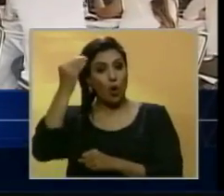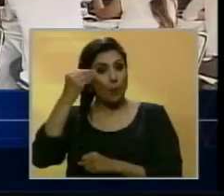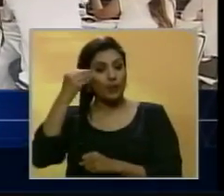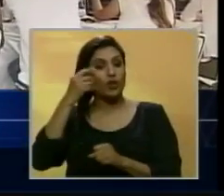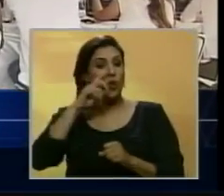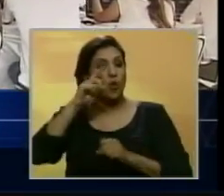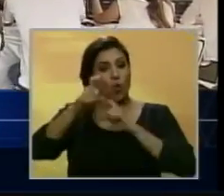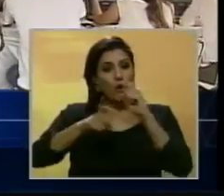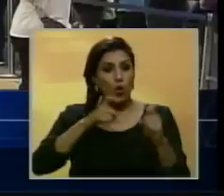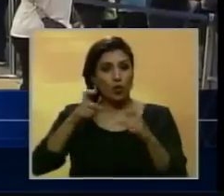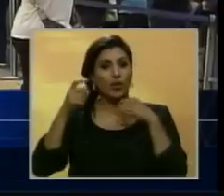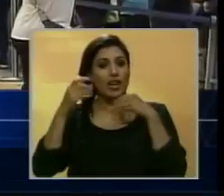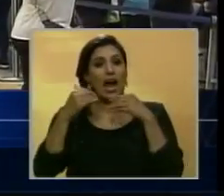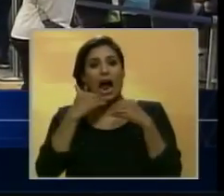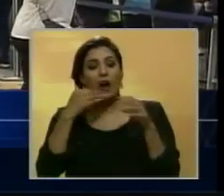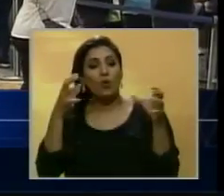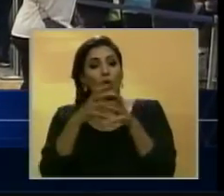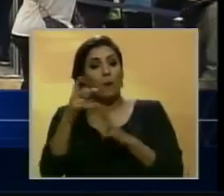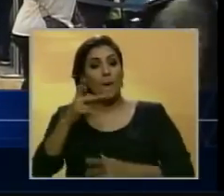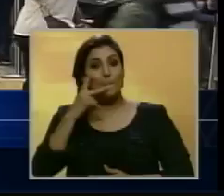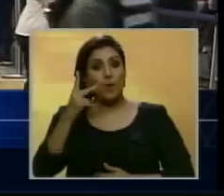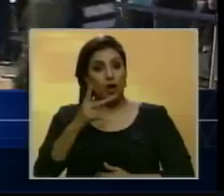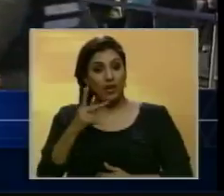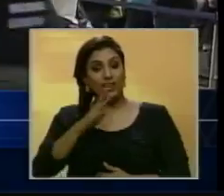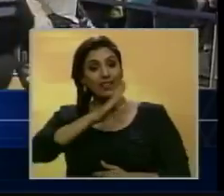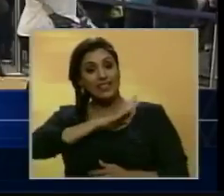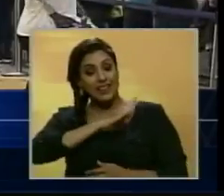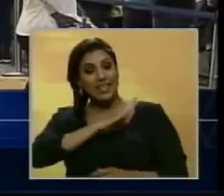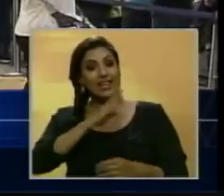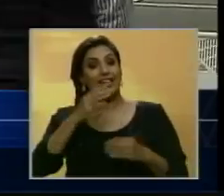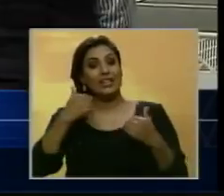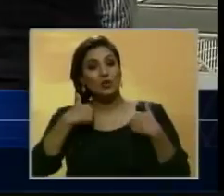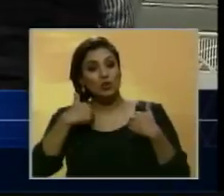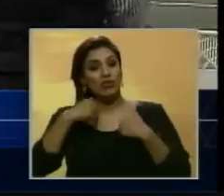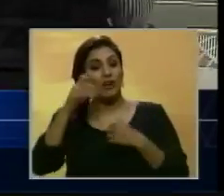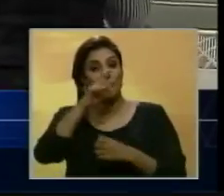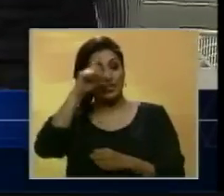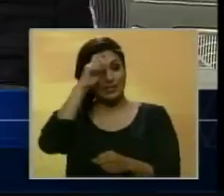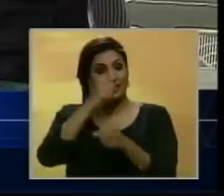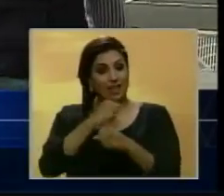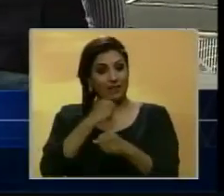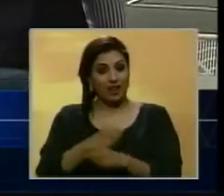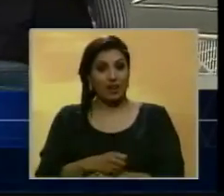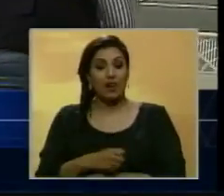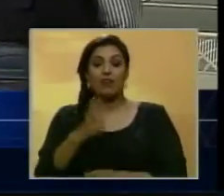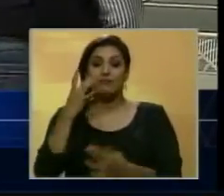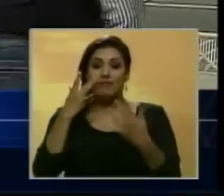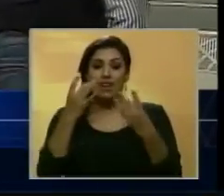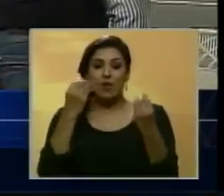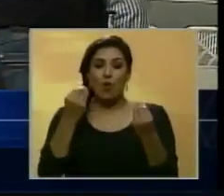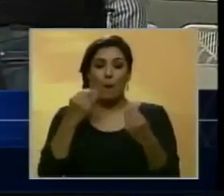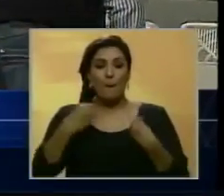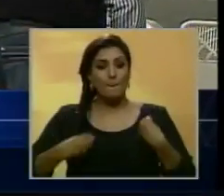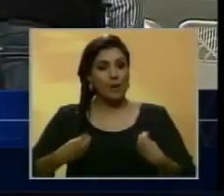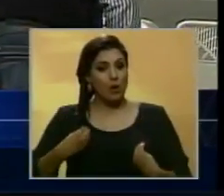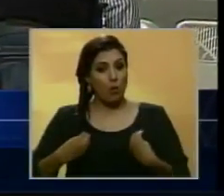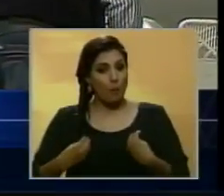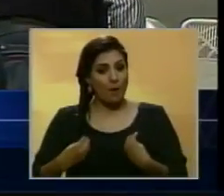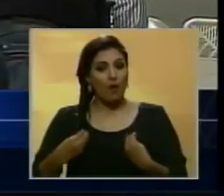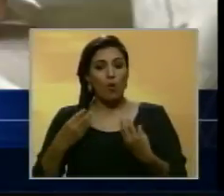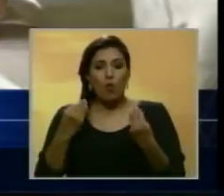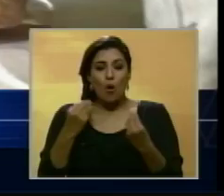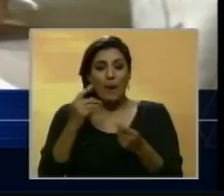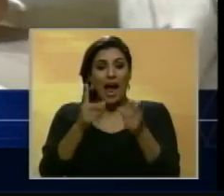de odio de ciertos voceros políticos ponen en riesgo la vida de nuestros funcionarios. Vemos con preocupación